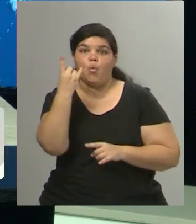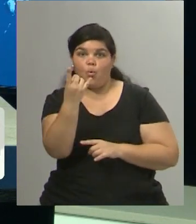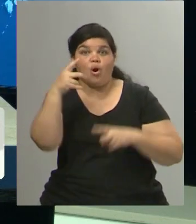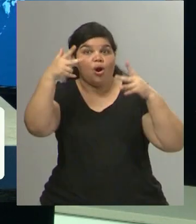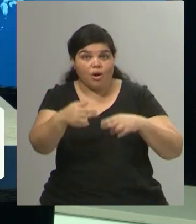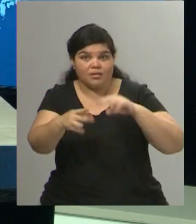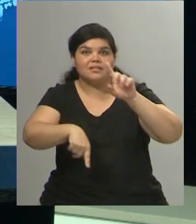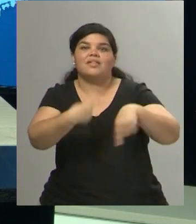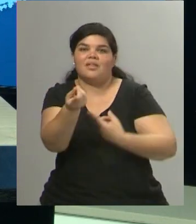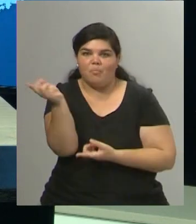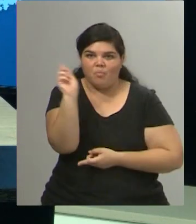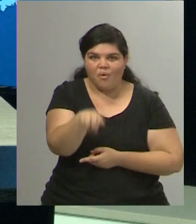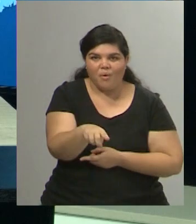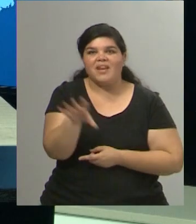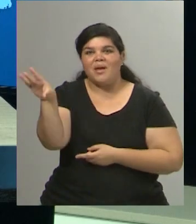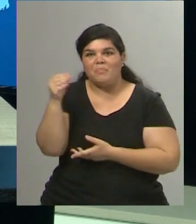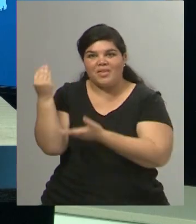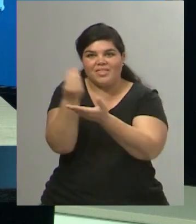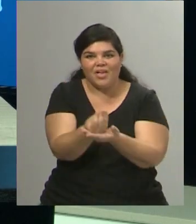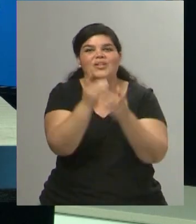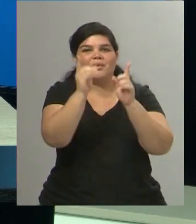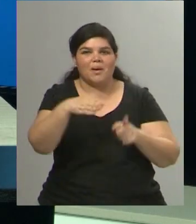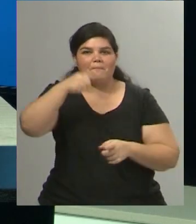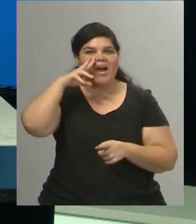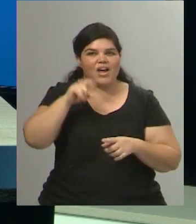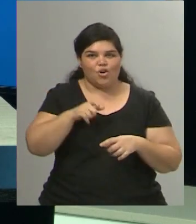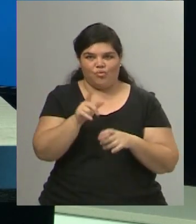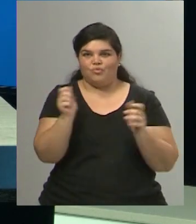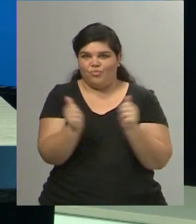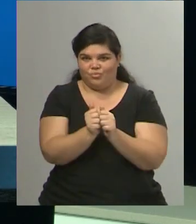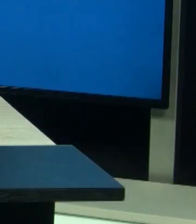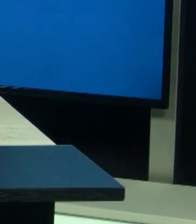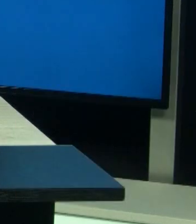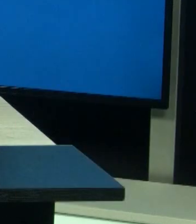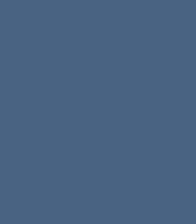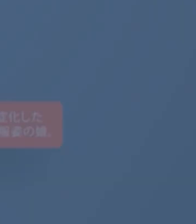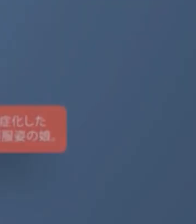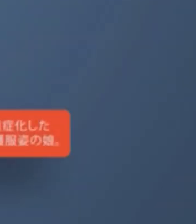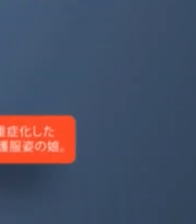Enseguida regresamos ya con nuestro invitado y también con Mario Guerrero.